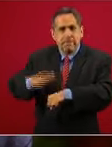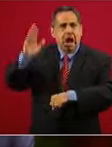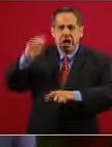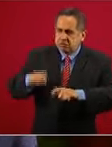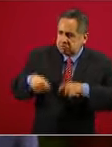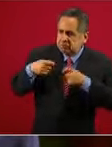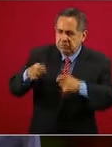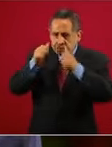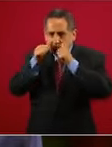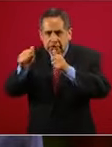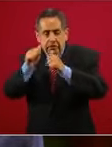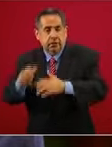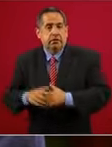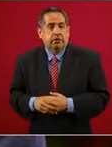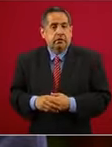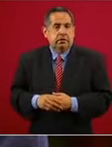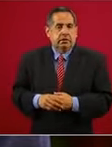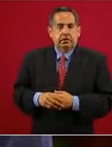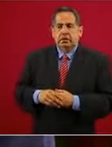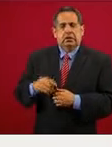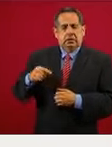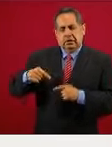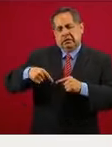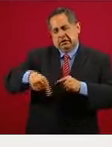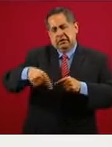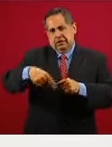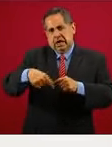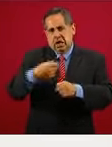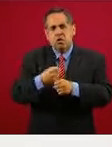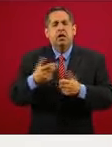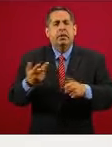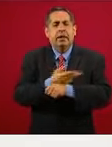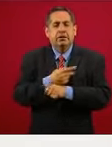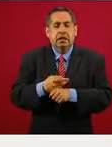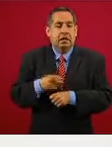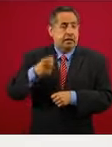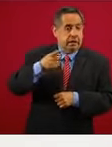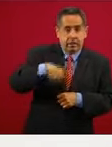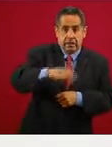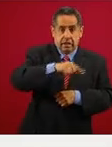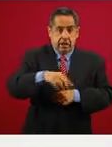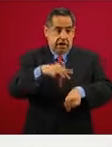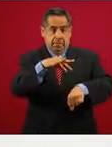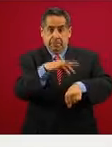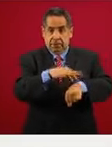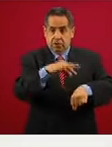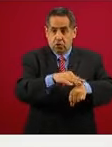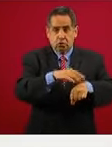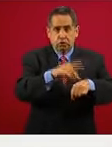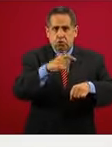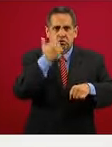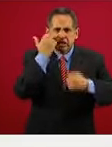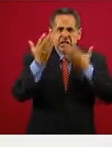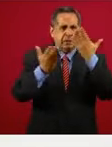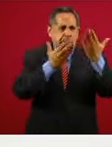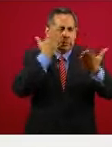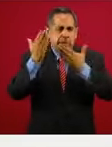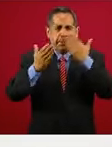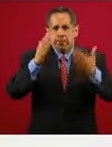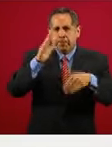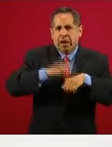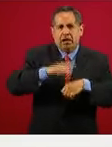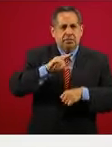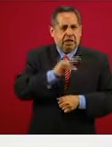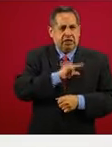este año, nos haremos cargo de que los médicos que quieran especializarse